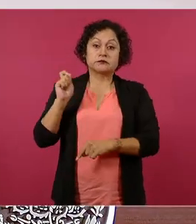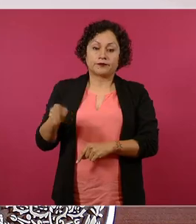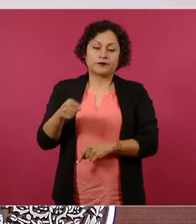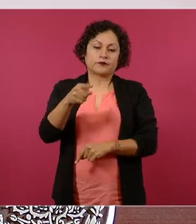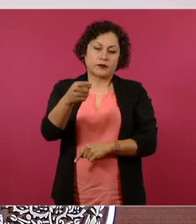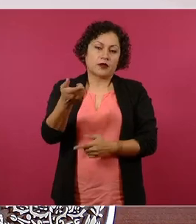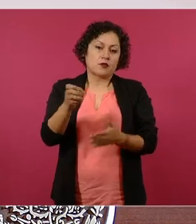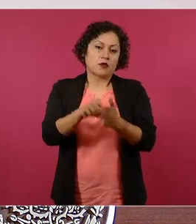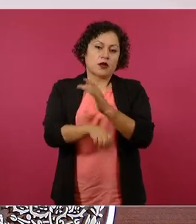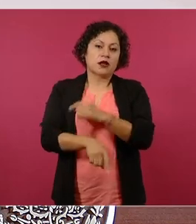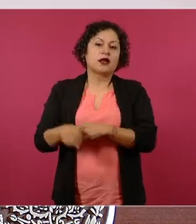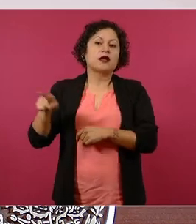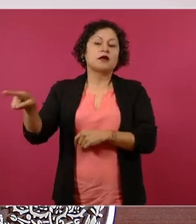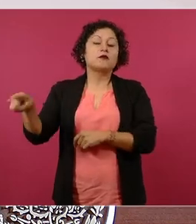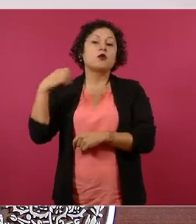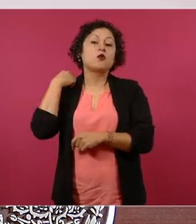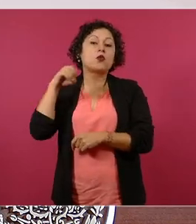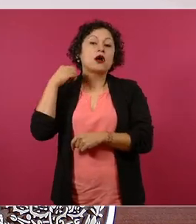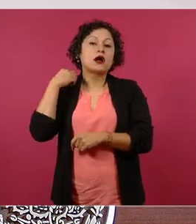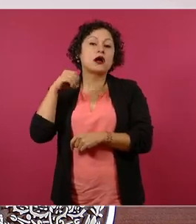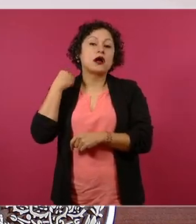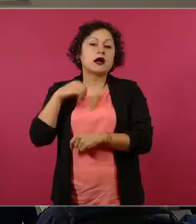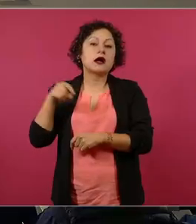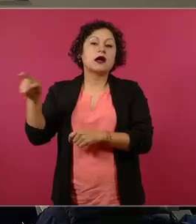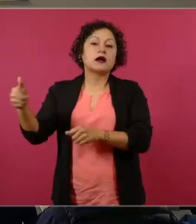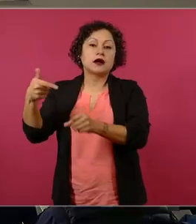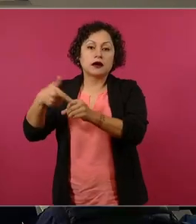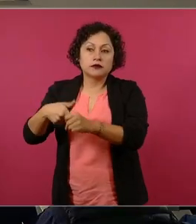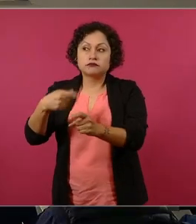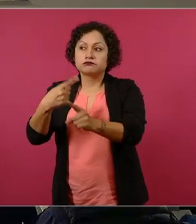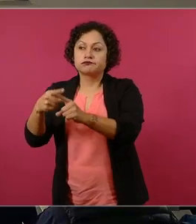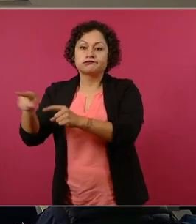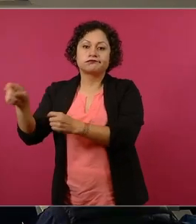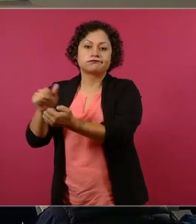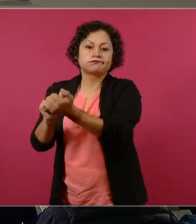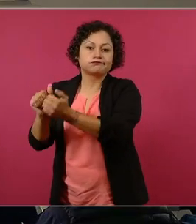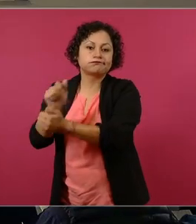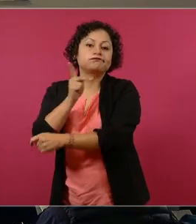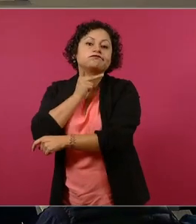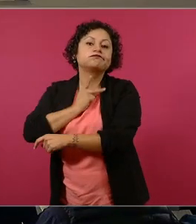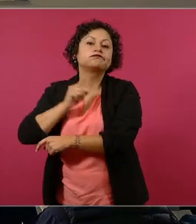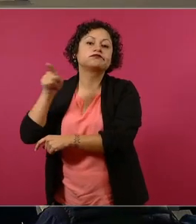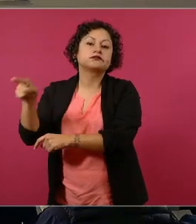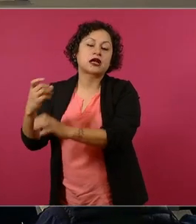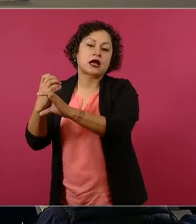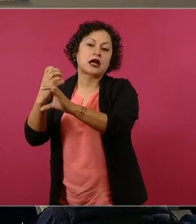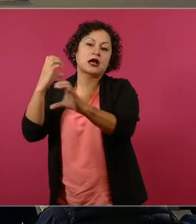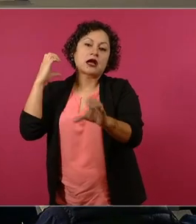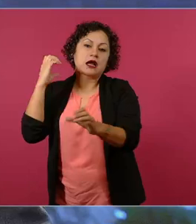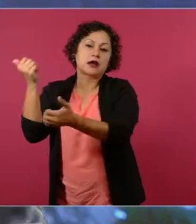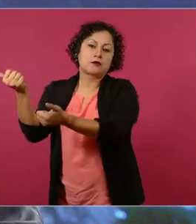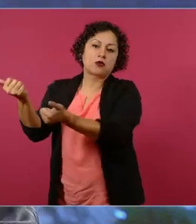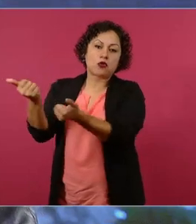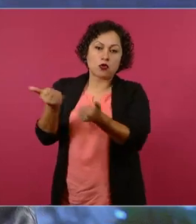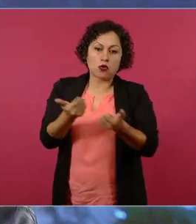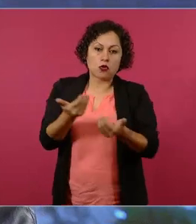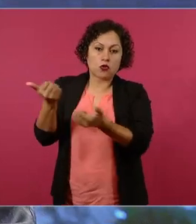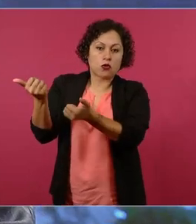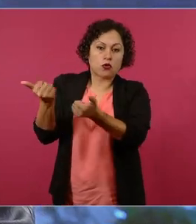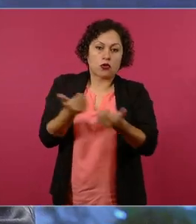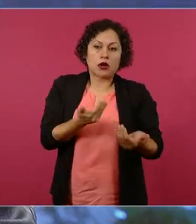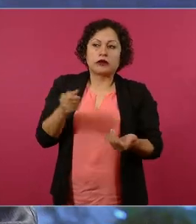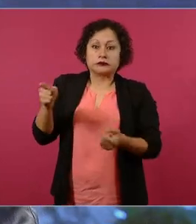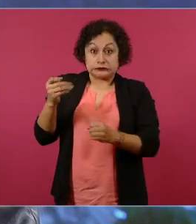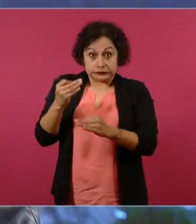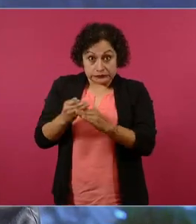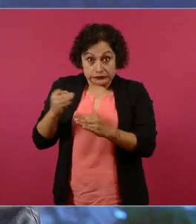de la refinería de Salina Cruz el cual es transportado por autotanque por la ahorita por la carretera libre